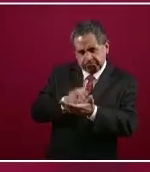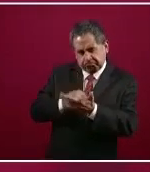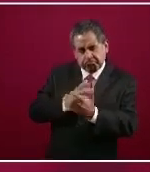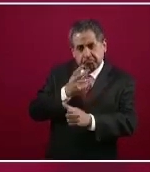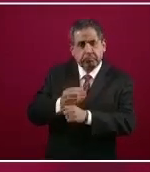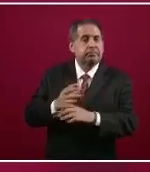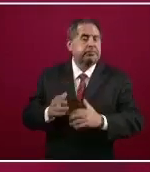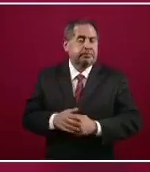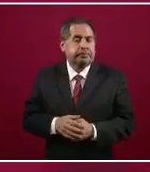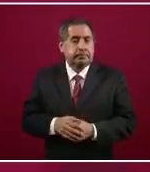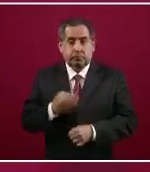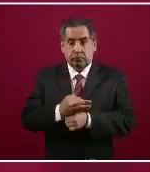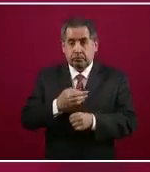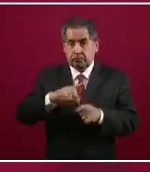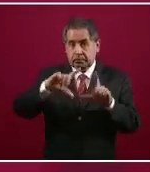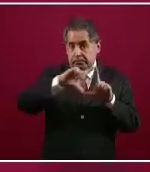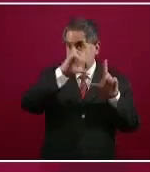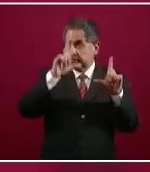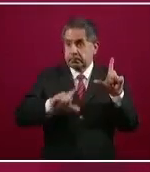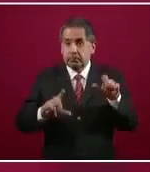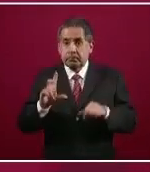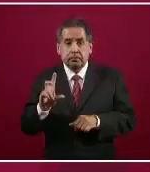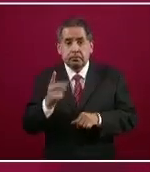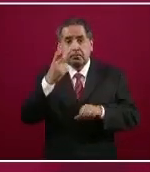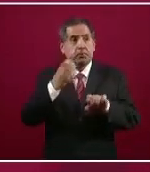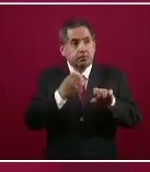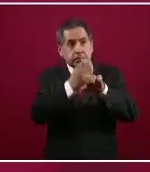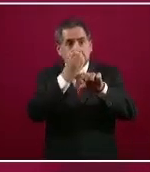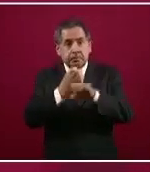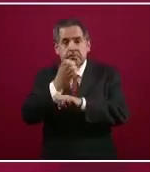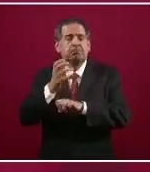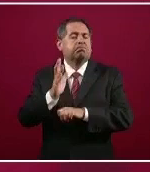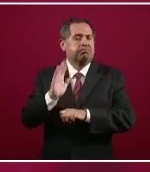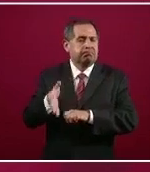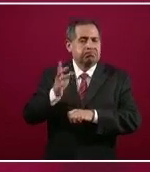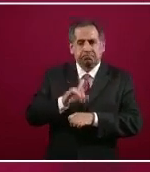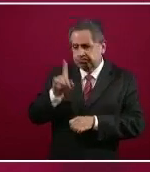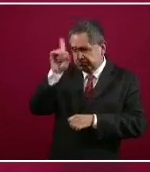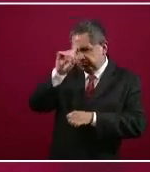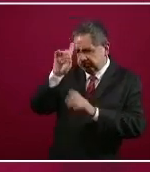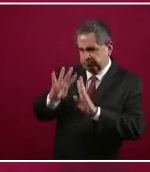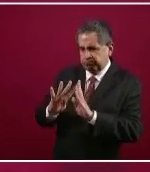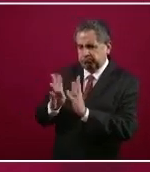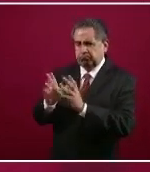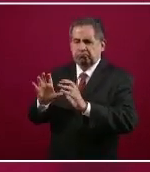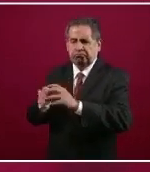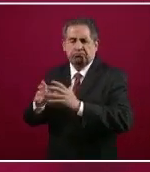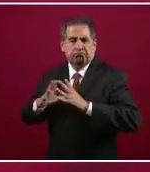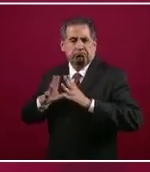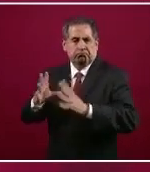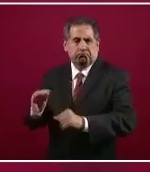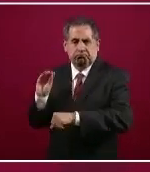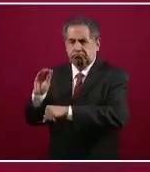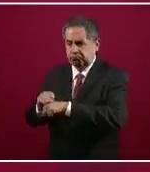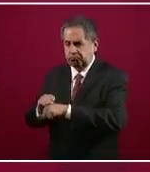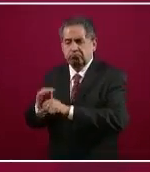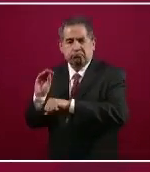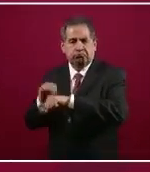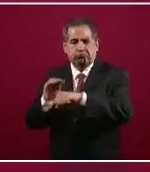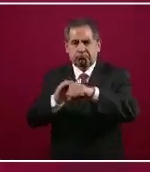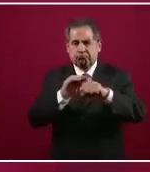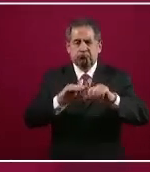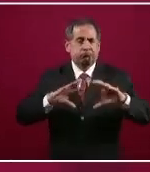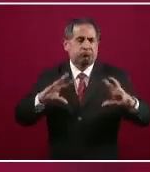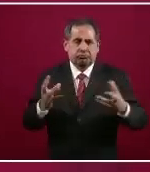los 32 estados tienen instalado su Consejo de Protección Civil. Se instaló el Consejo Nacional de